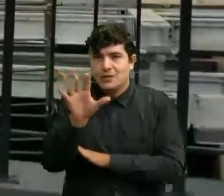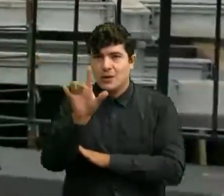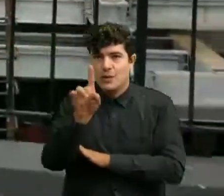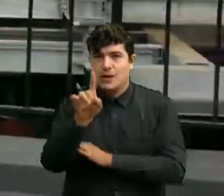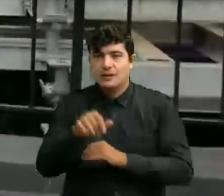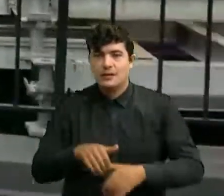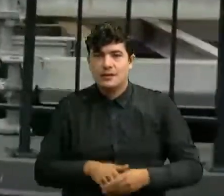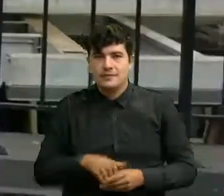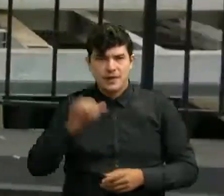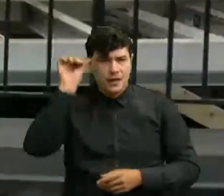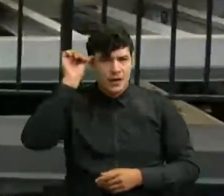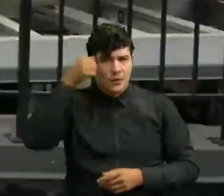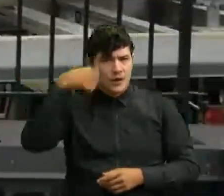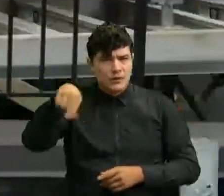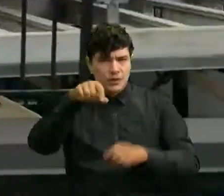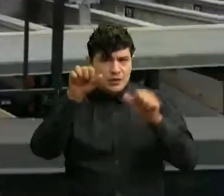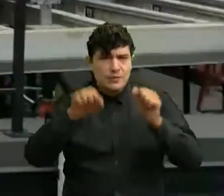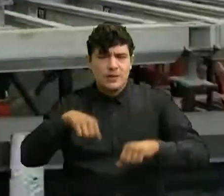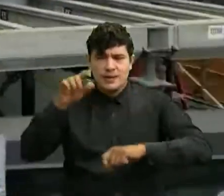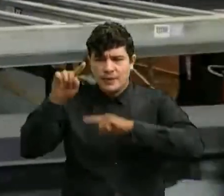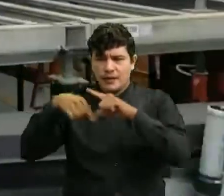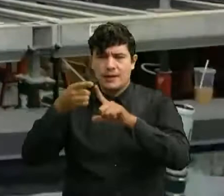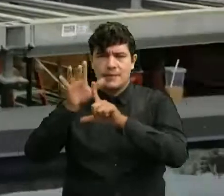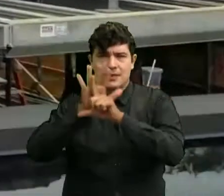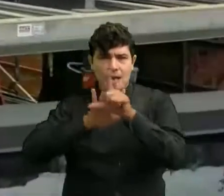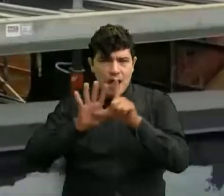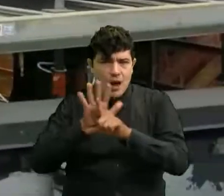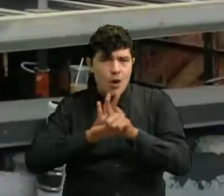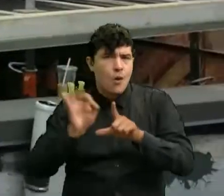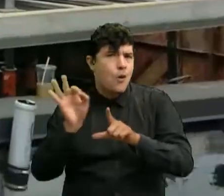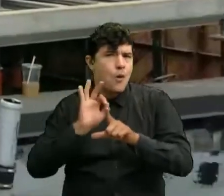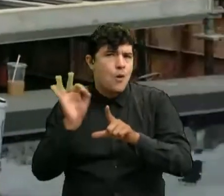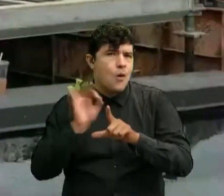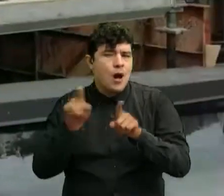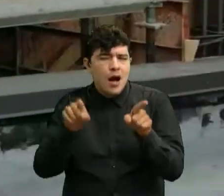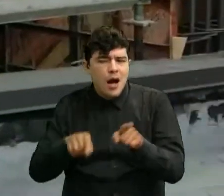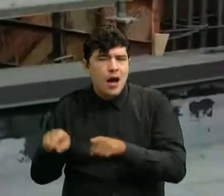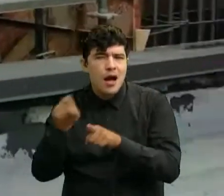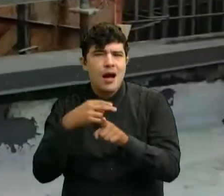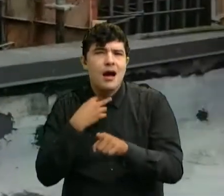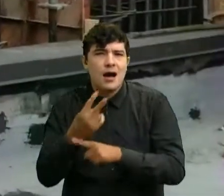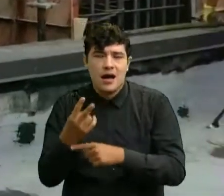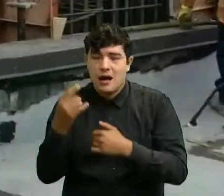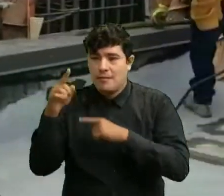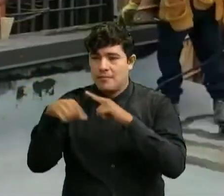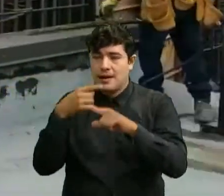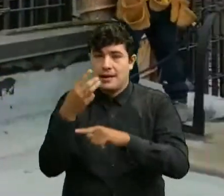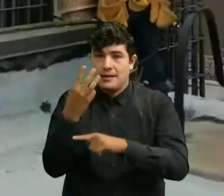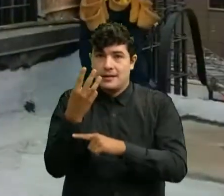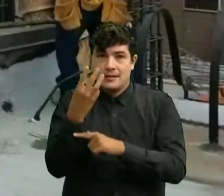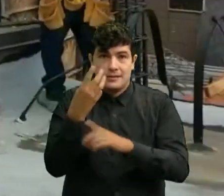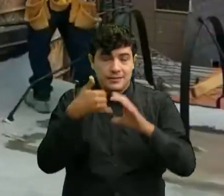310-2223-051. Recuerde que puede enviarnos mensajes de video o de audio o mensajes de texto al WhatsApp